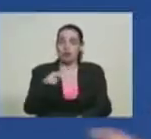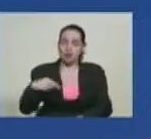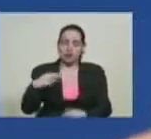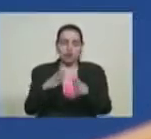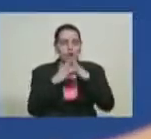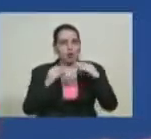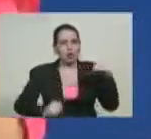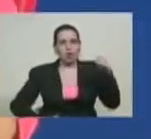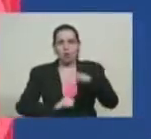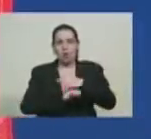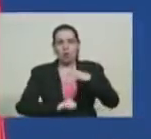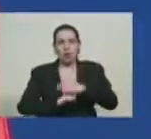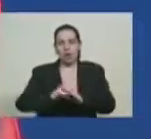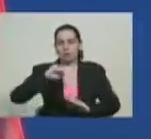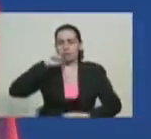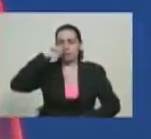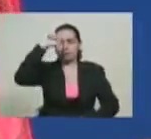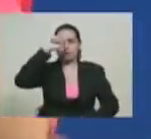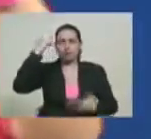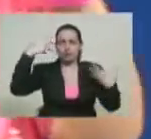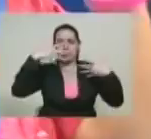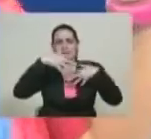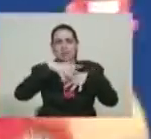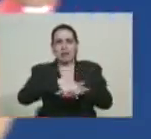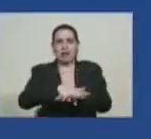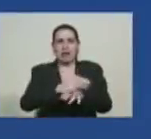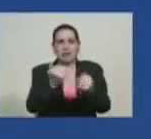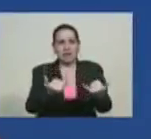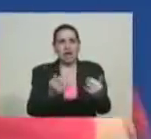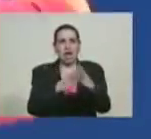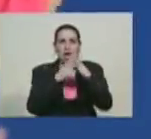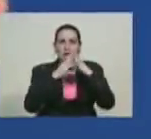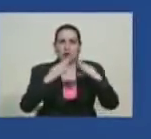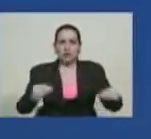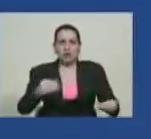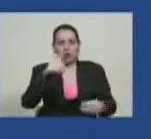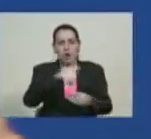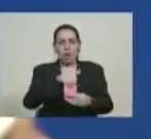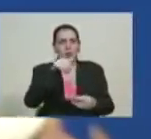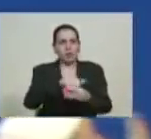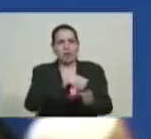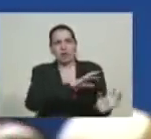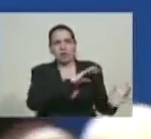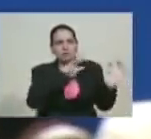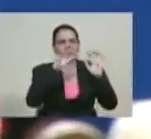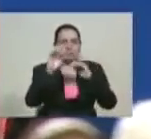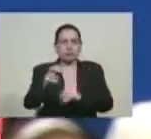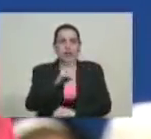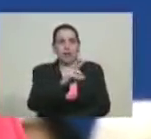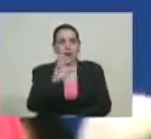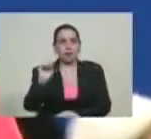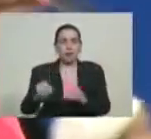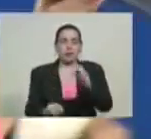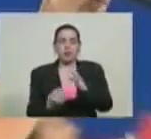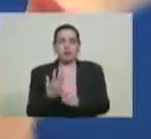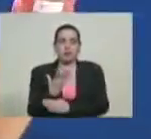todos por ese triunfo integral. ¡Vamos! Todos a votar, todos el 20 de mayo.